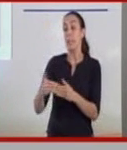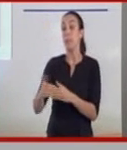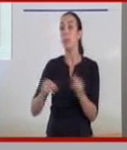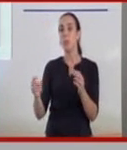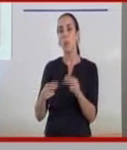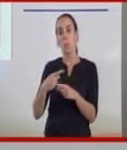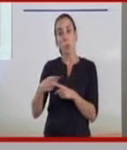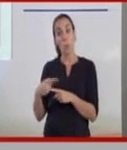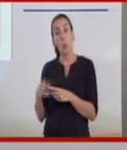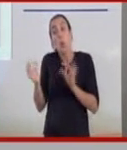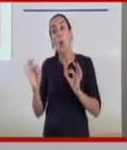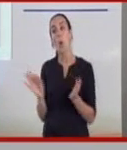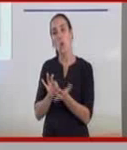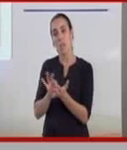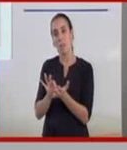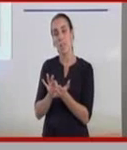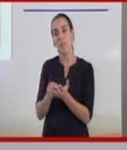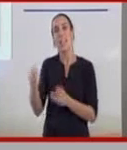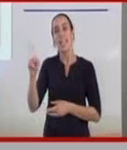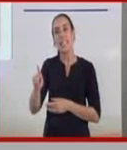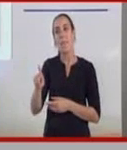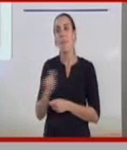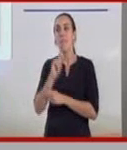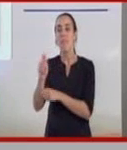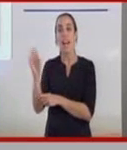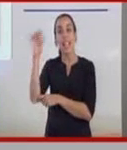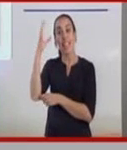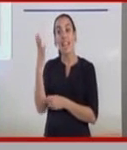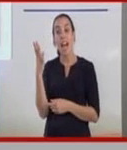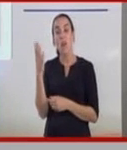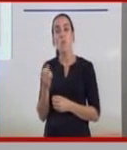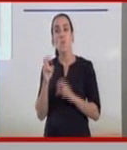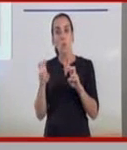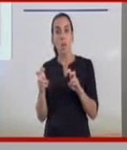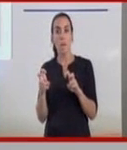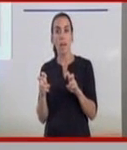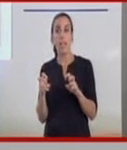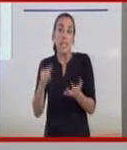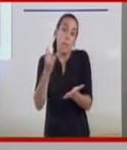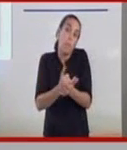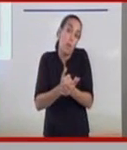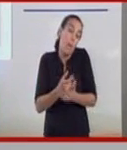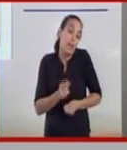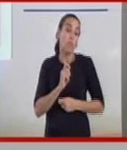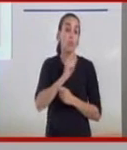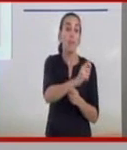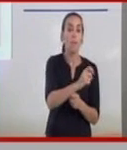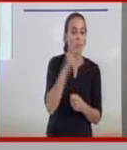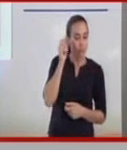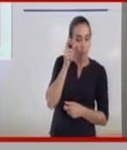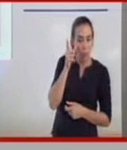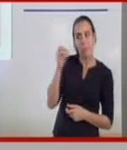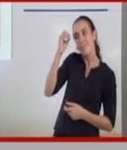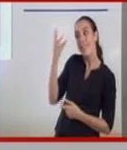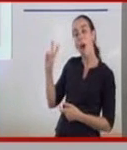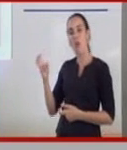pero muchas veces también aportan nuevas ideas en base a prototipos que nosotros les enseñamos. Por eso creemos que aplicando